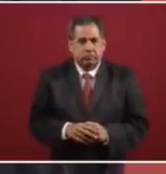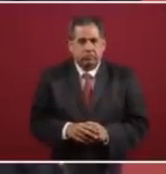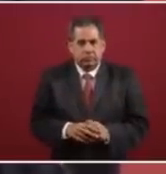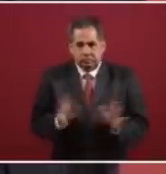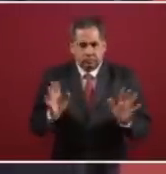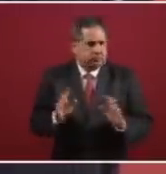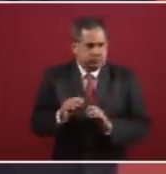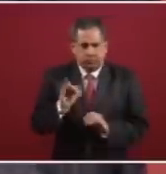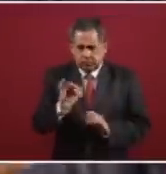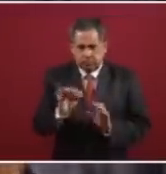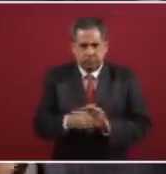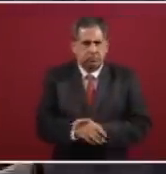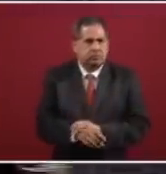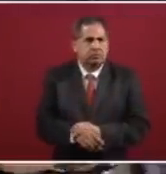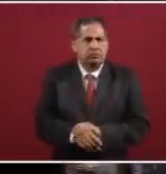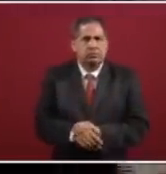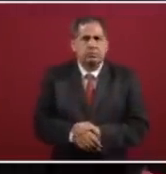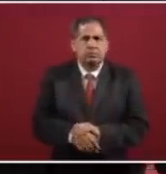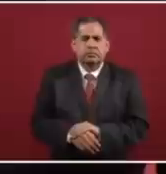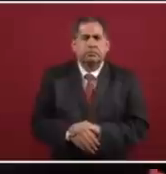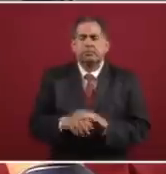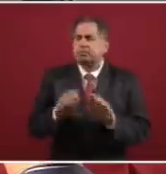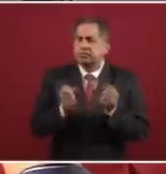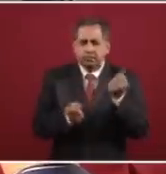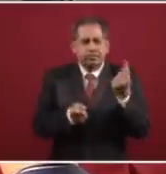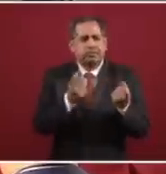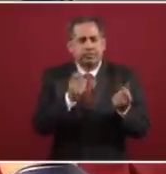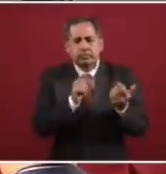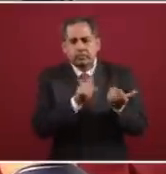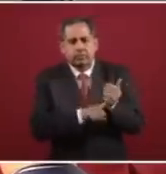Sí, por eso, o sea, que quieran